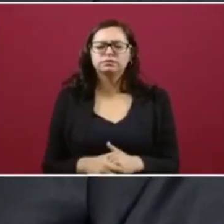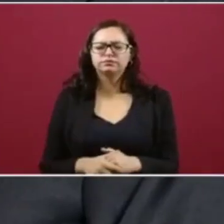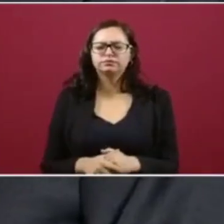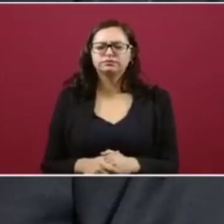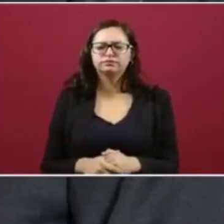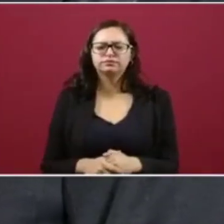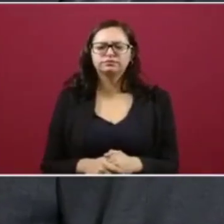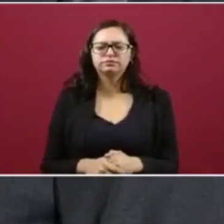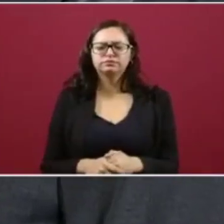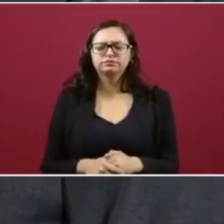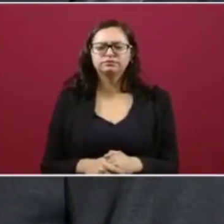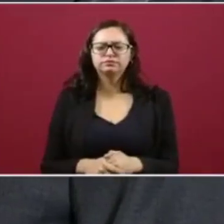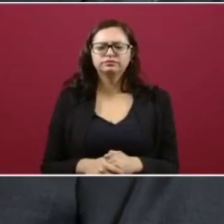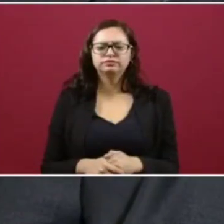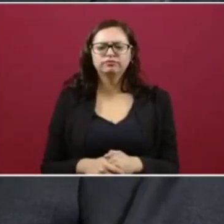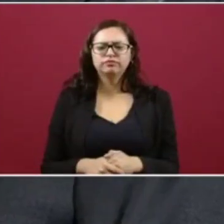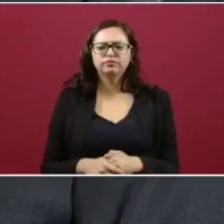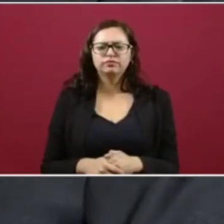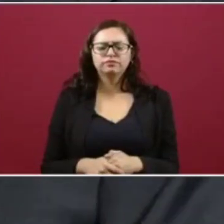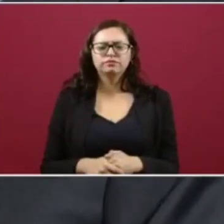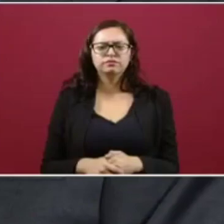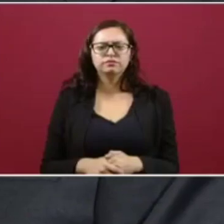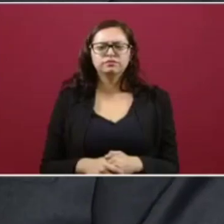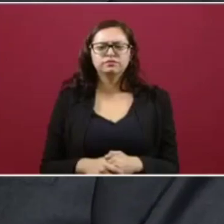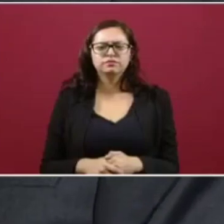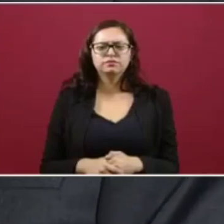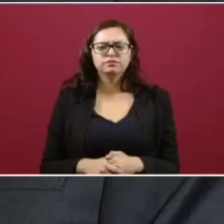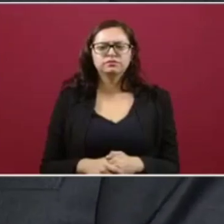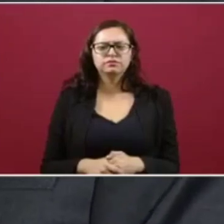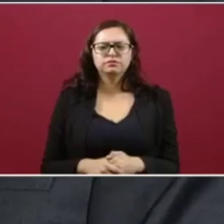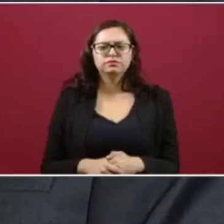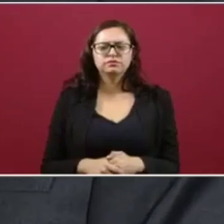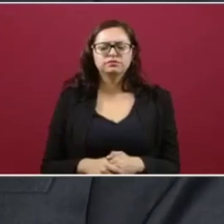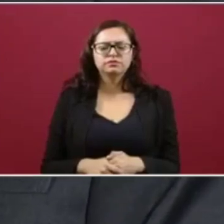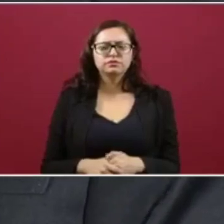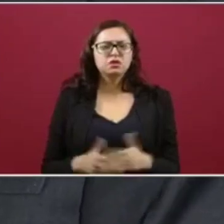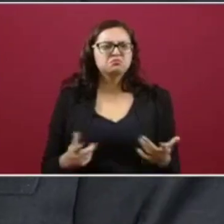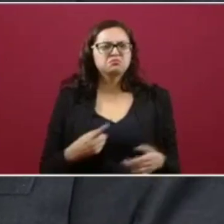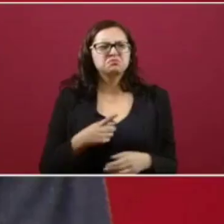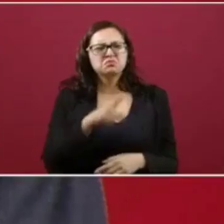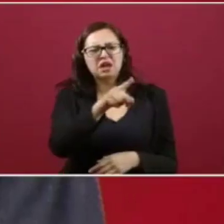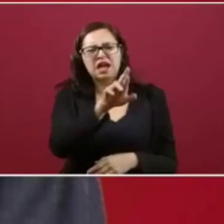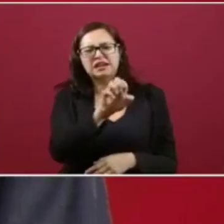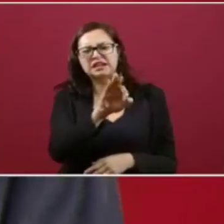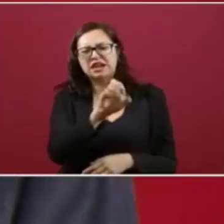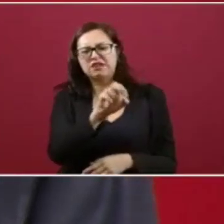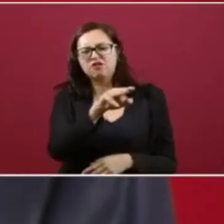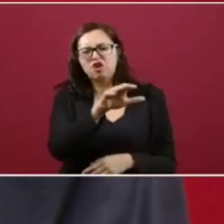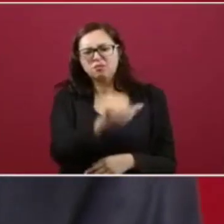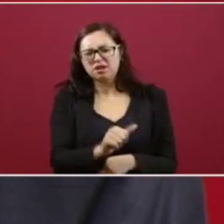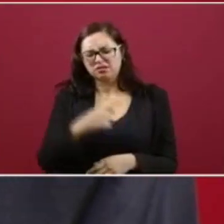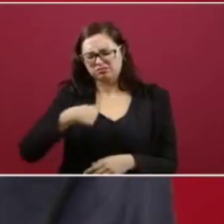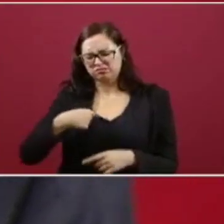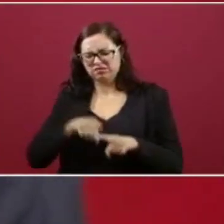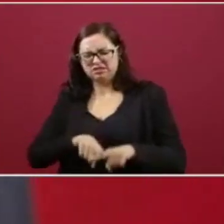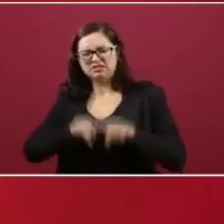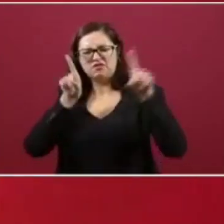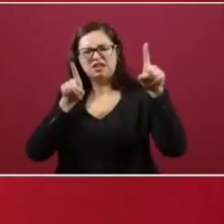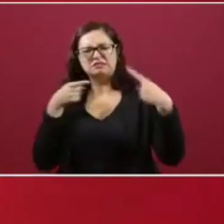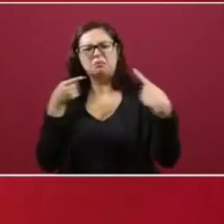Mis diferencias con el Reforma es fundamentalmente por